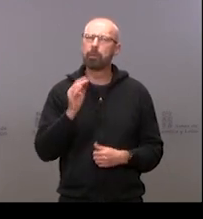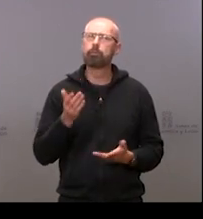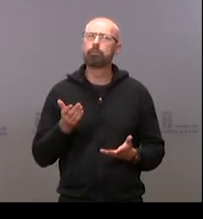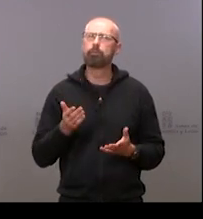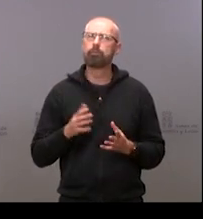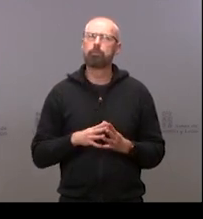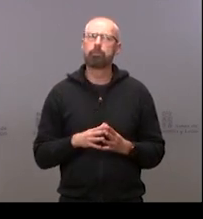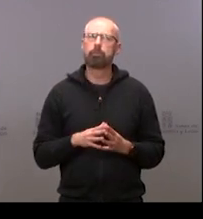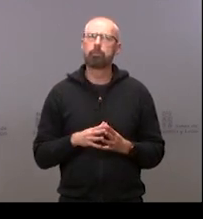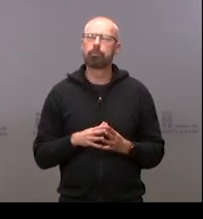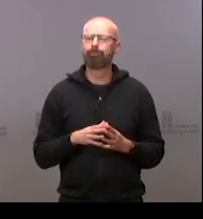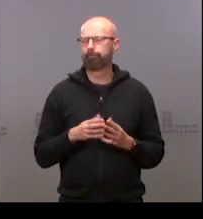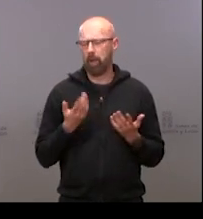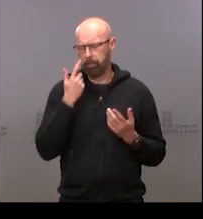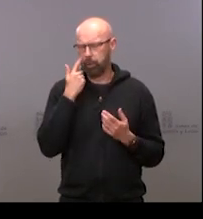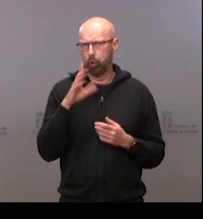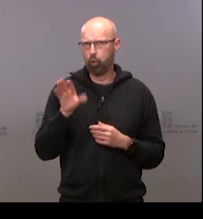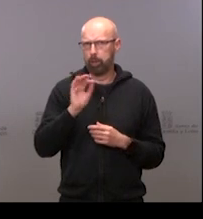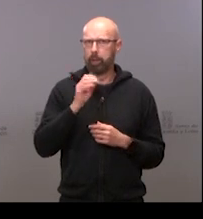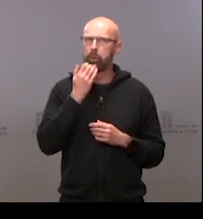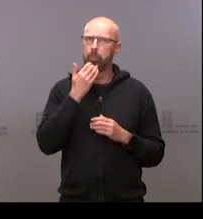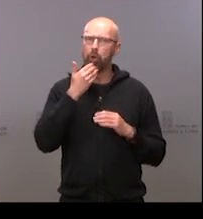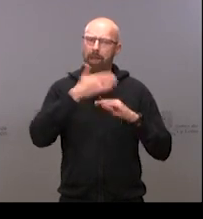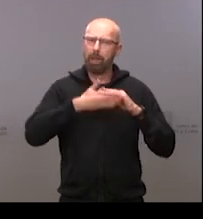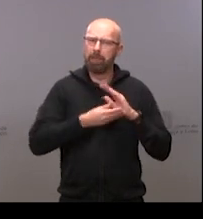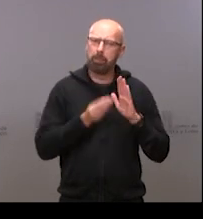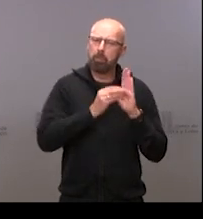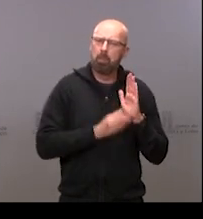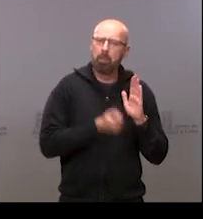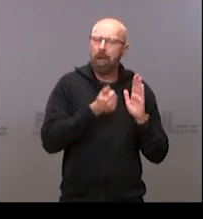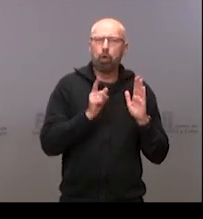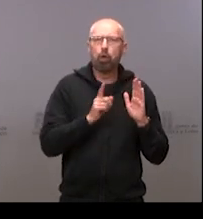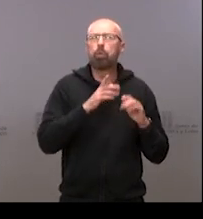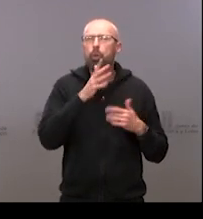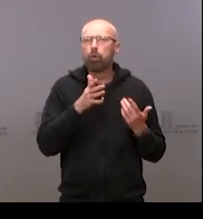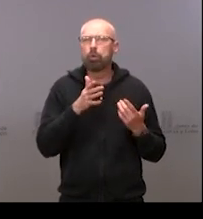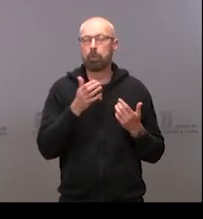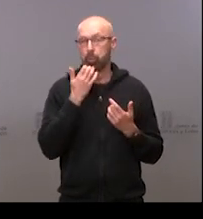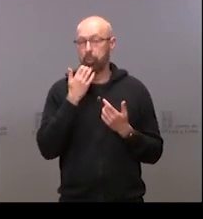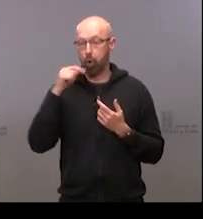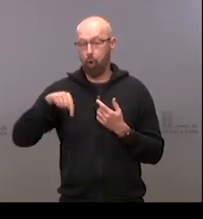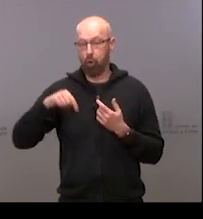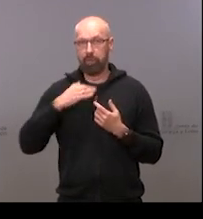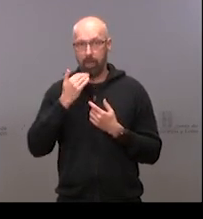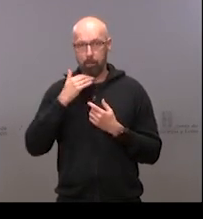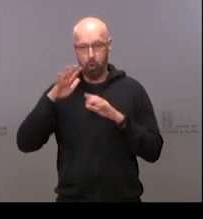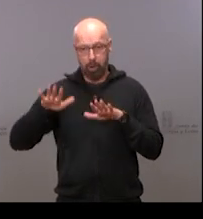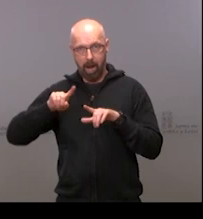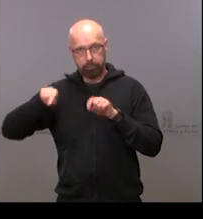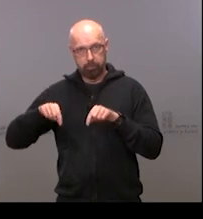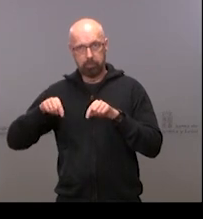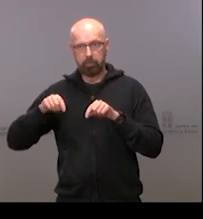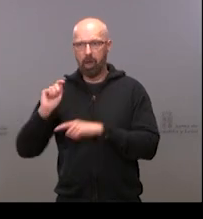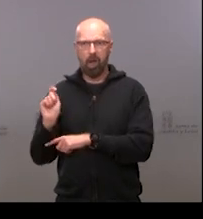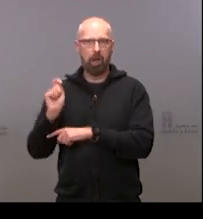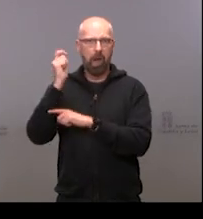lo acabo de entender porque no se toman más restricciones cuando hoy por ejemplo en zamora hemos batido el récord